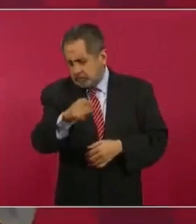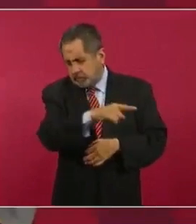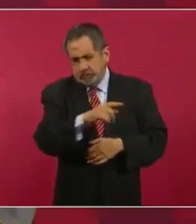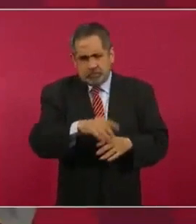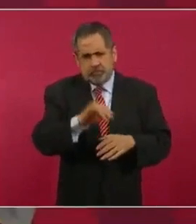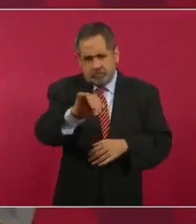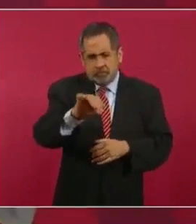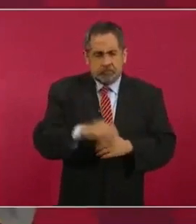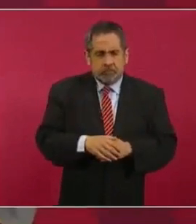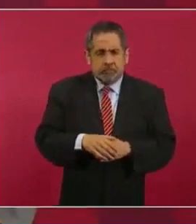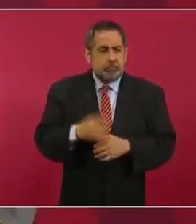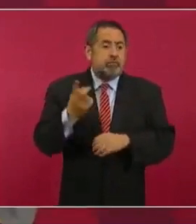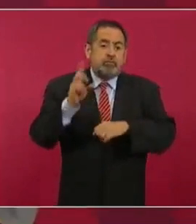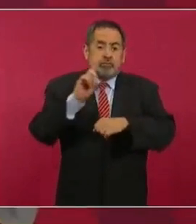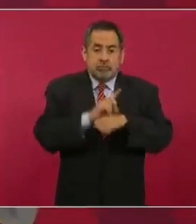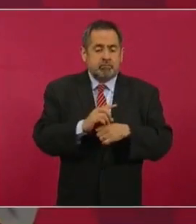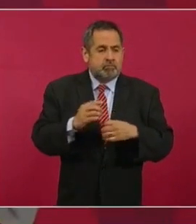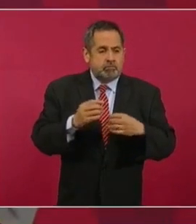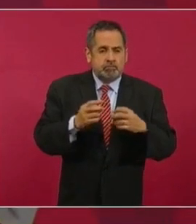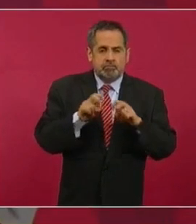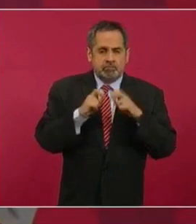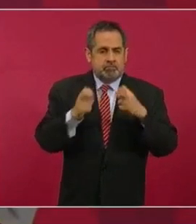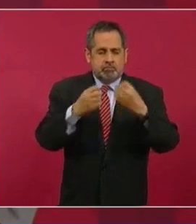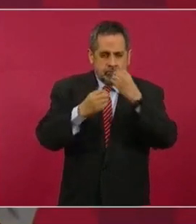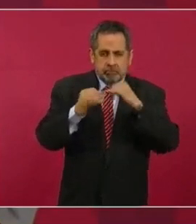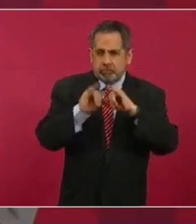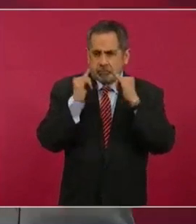sí, en una comida.